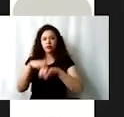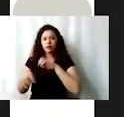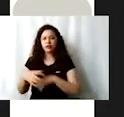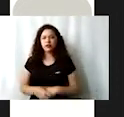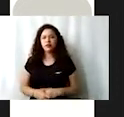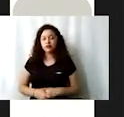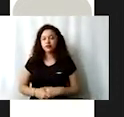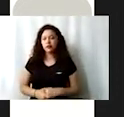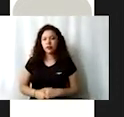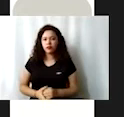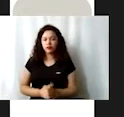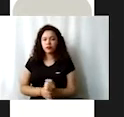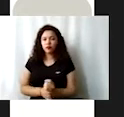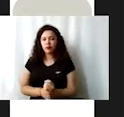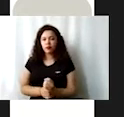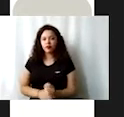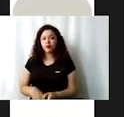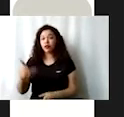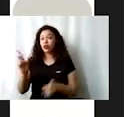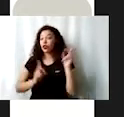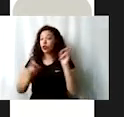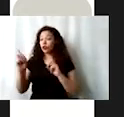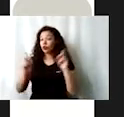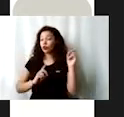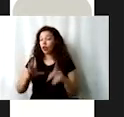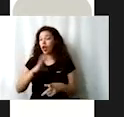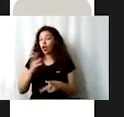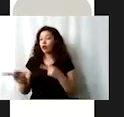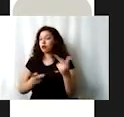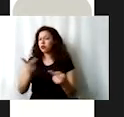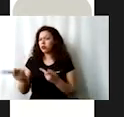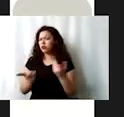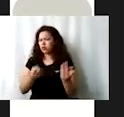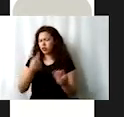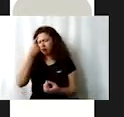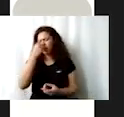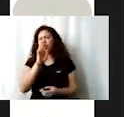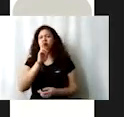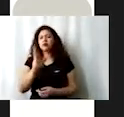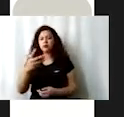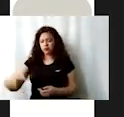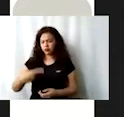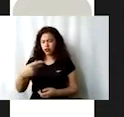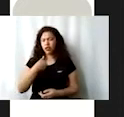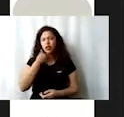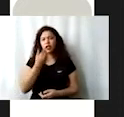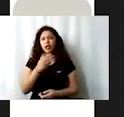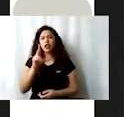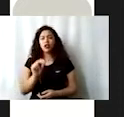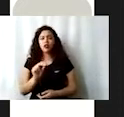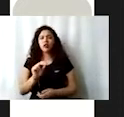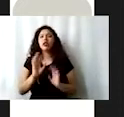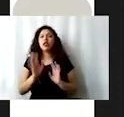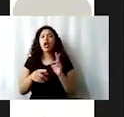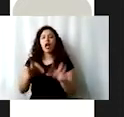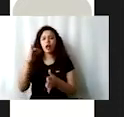Hasta aquí, ¿tienen ustedes alguna pregunta que quisieran hacerme? Si no, entonces las dejamos al final